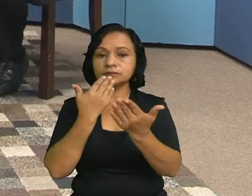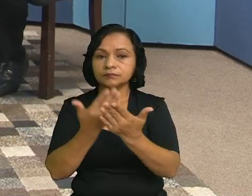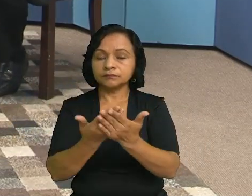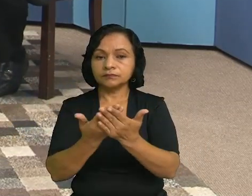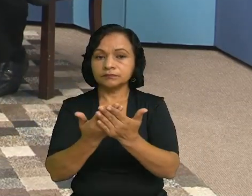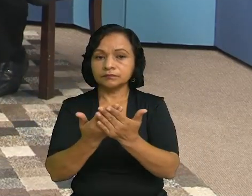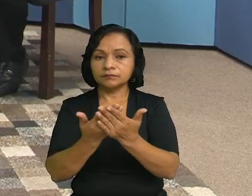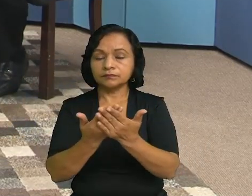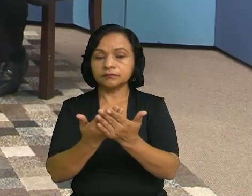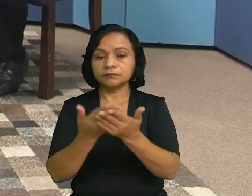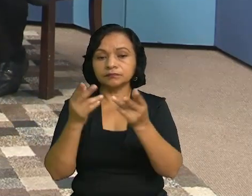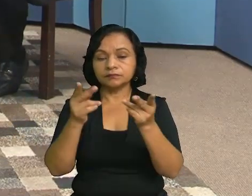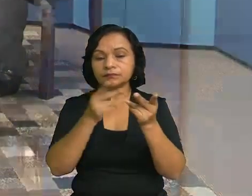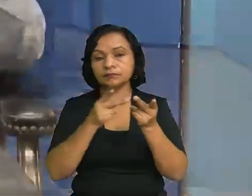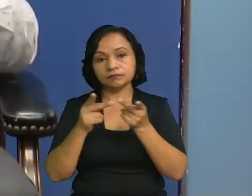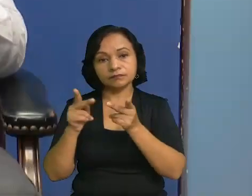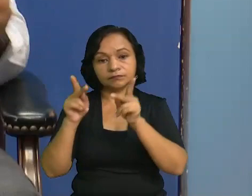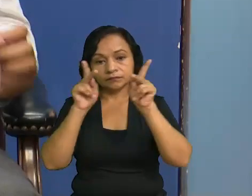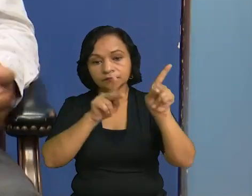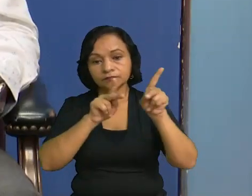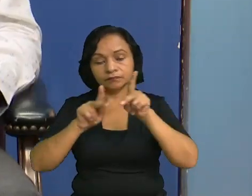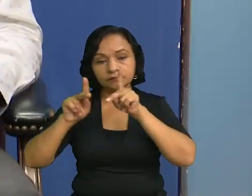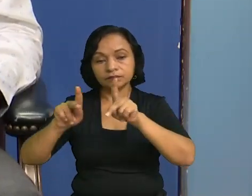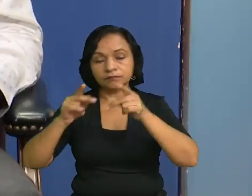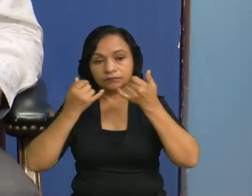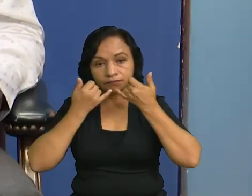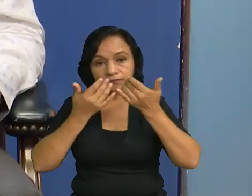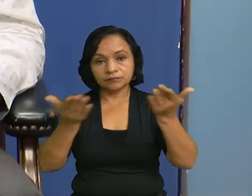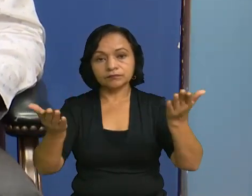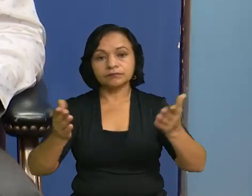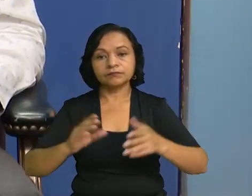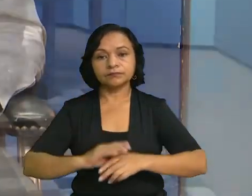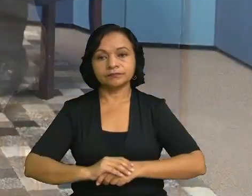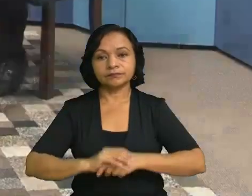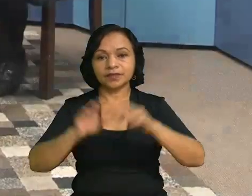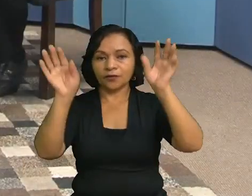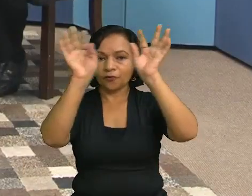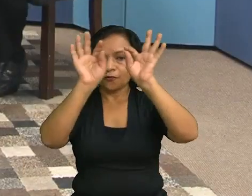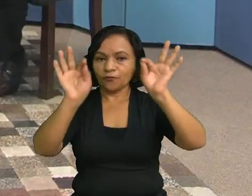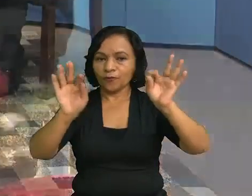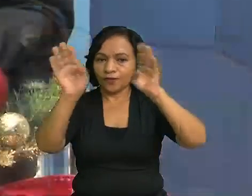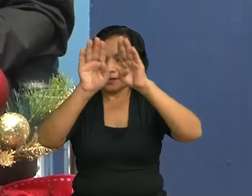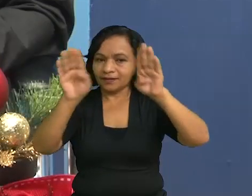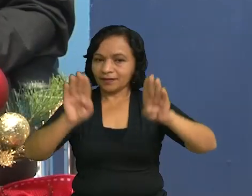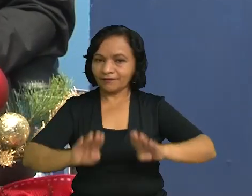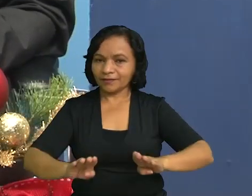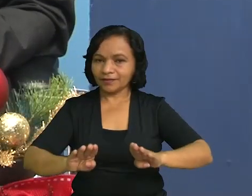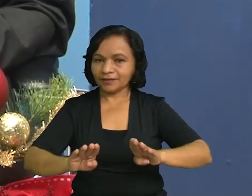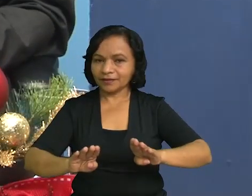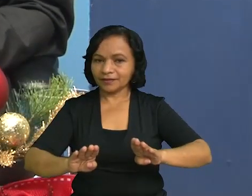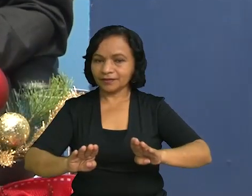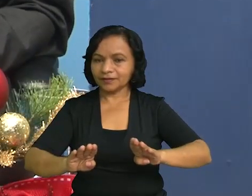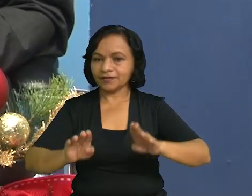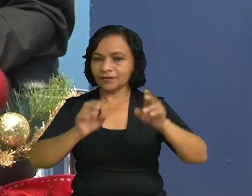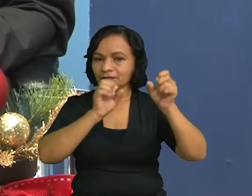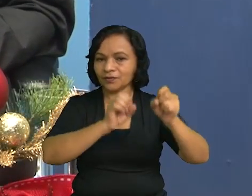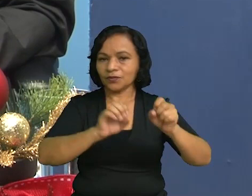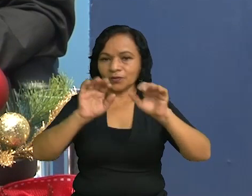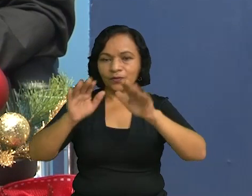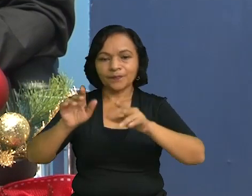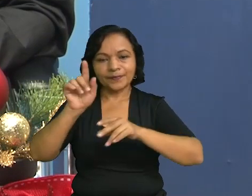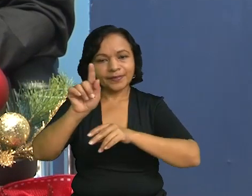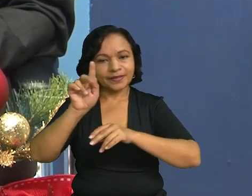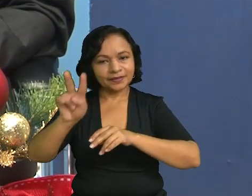haber compartido con nuestra audiencia su tiempo y toda esta vasta información feliz navidad para toda la población y también para los compañeros aquí del